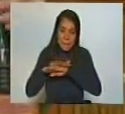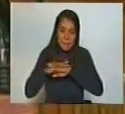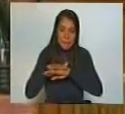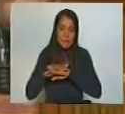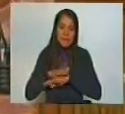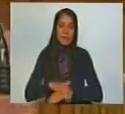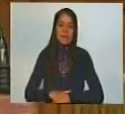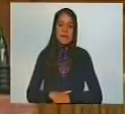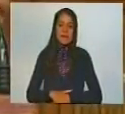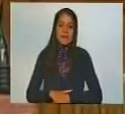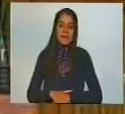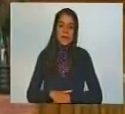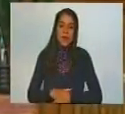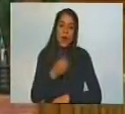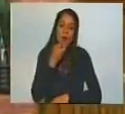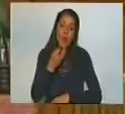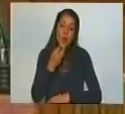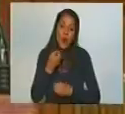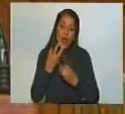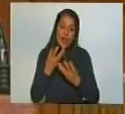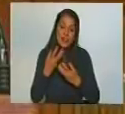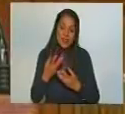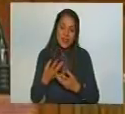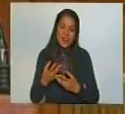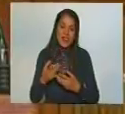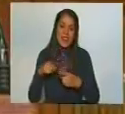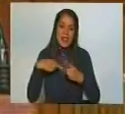No, si he hecho otro cuento, después me encadeno.